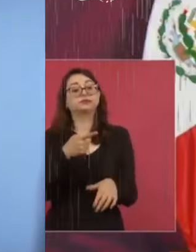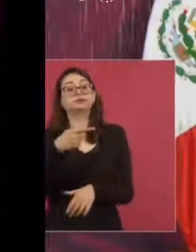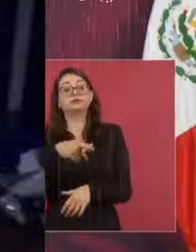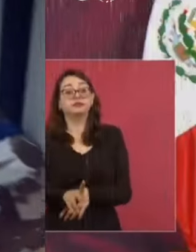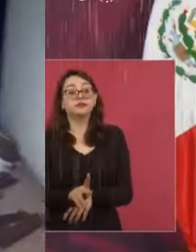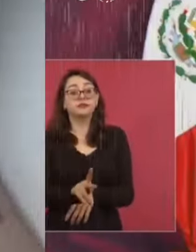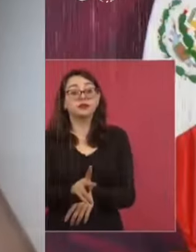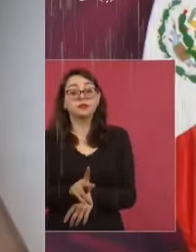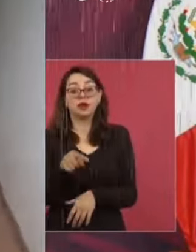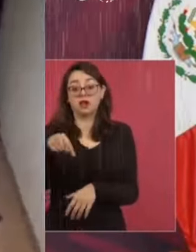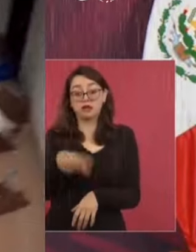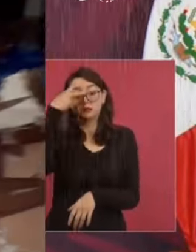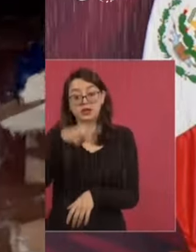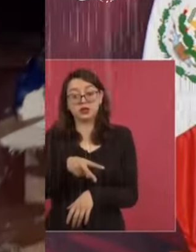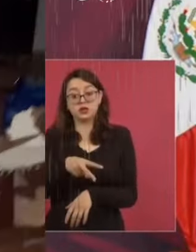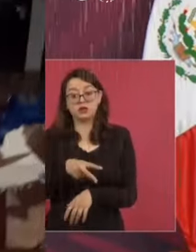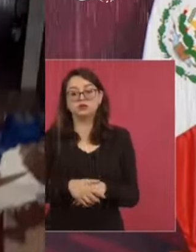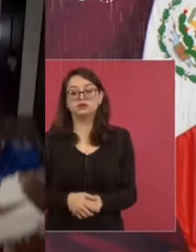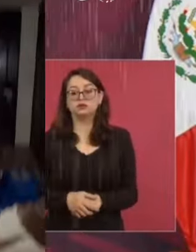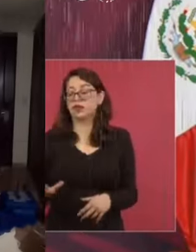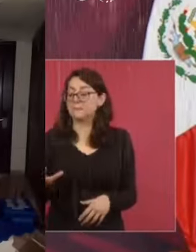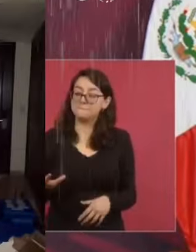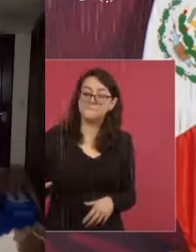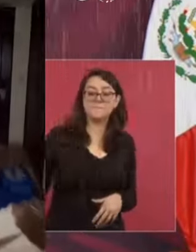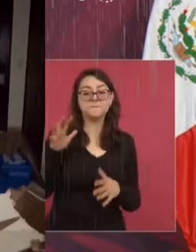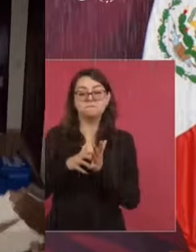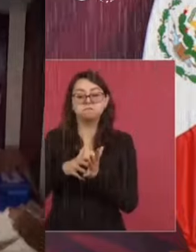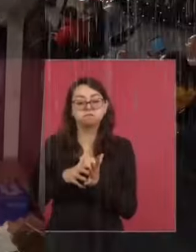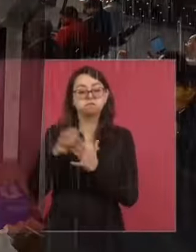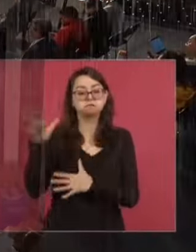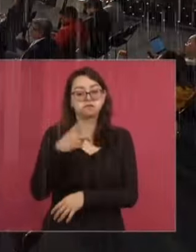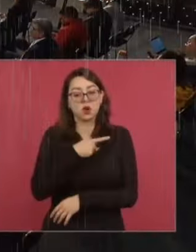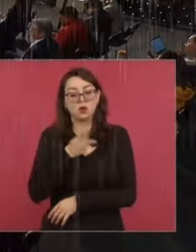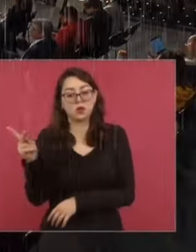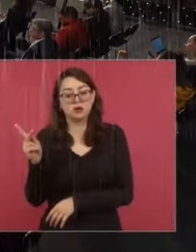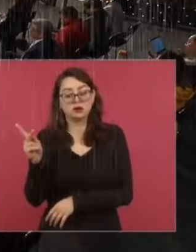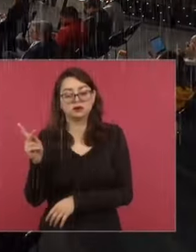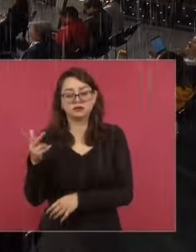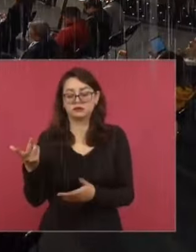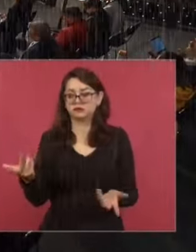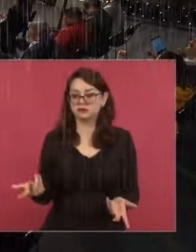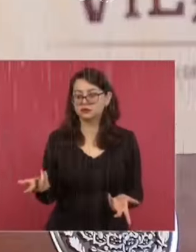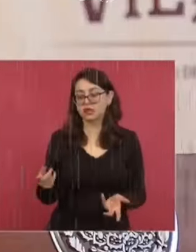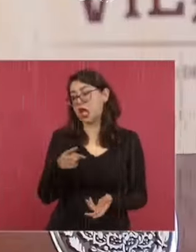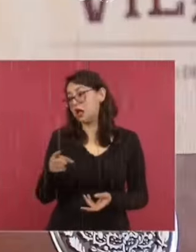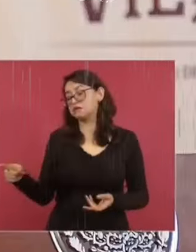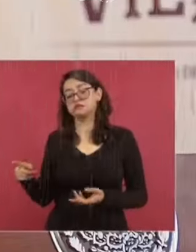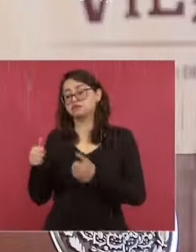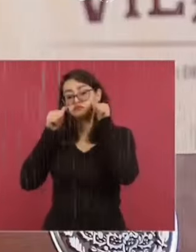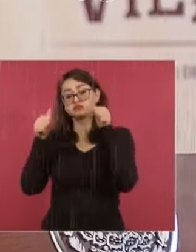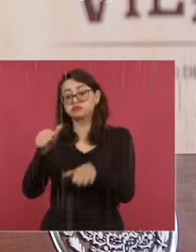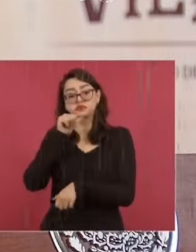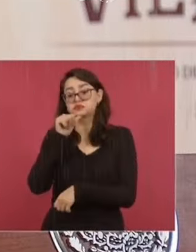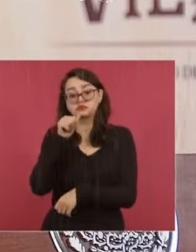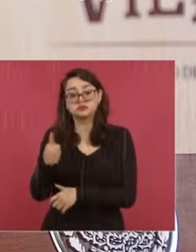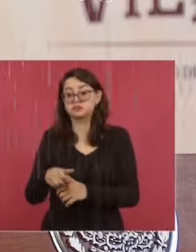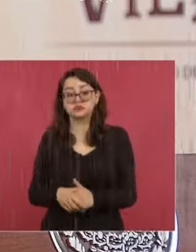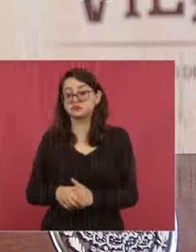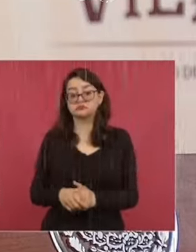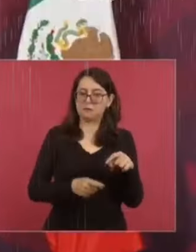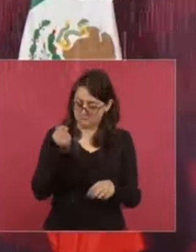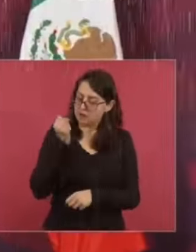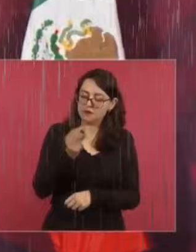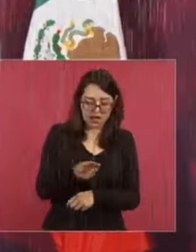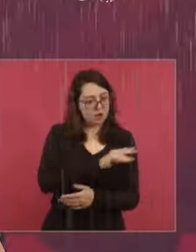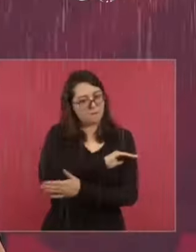en nuestro país, con millones de pobres, ¿qué? ¿No vamos a ayudar a los más